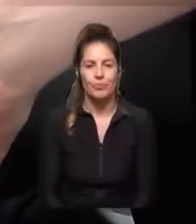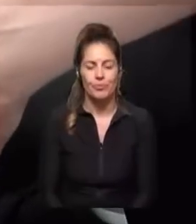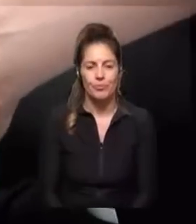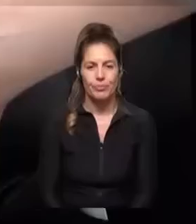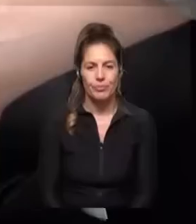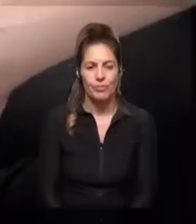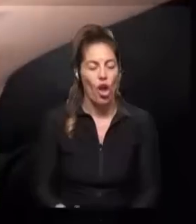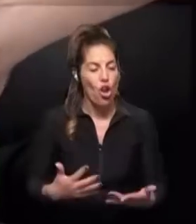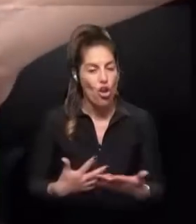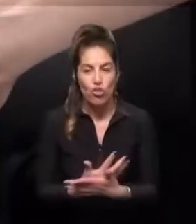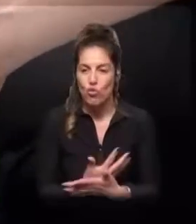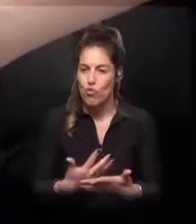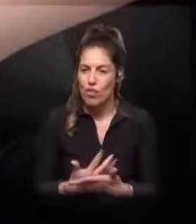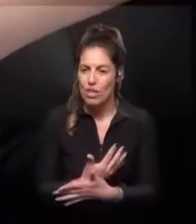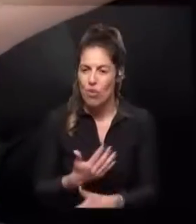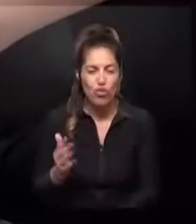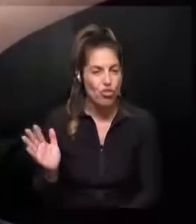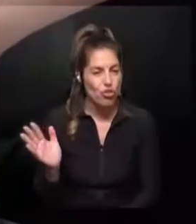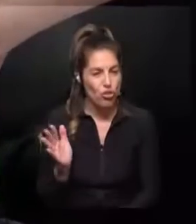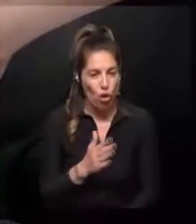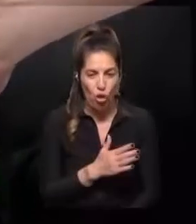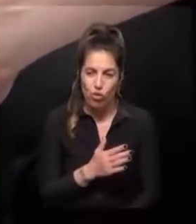lo sufrimos todos y